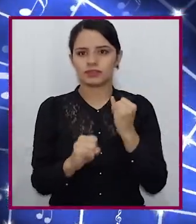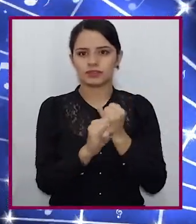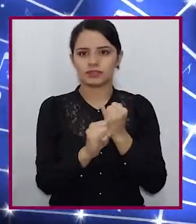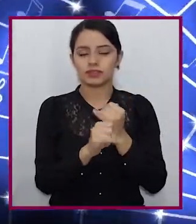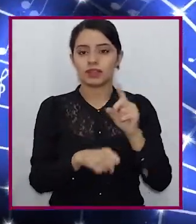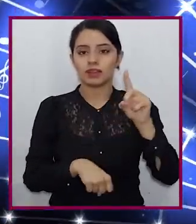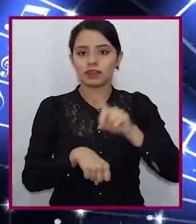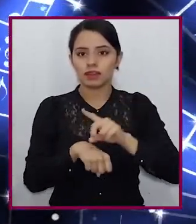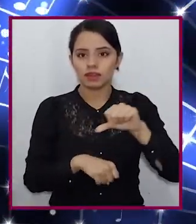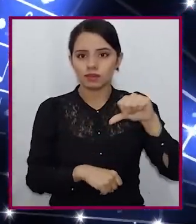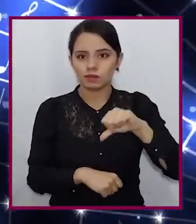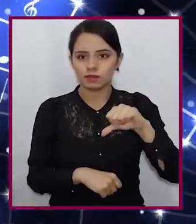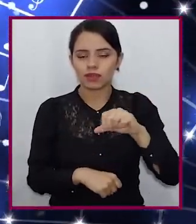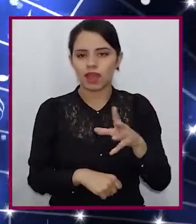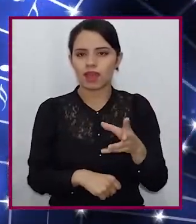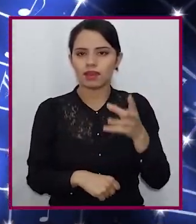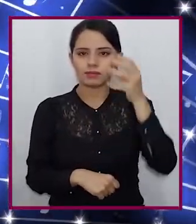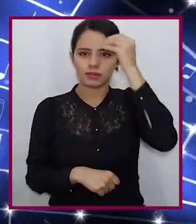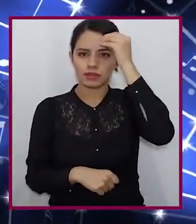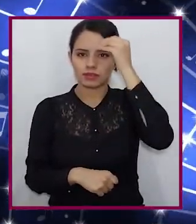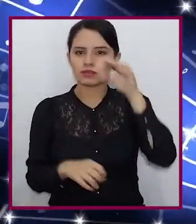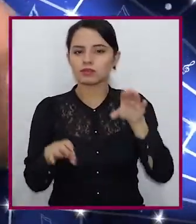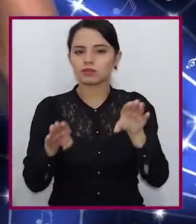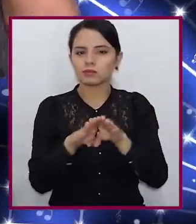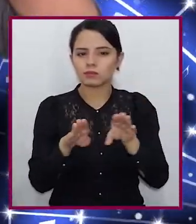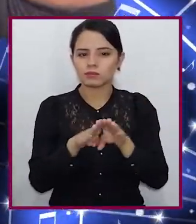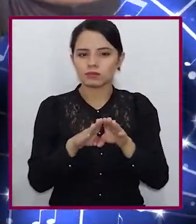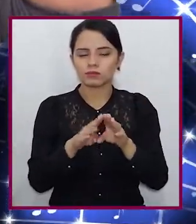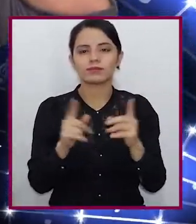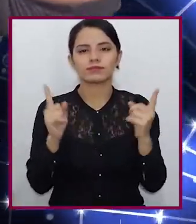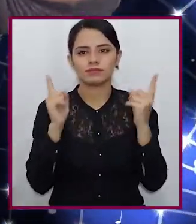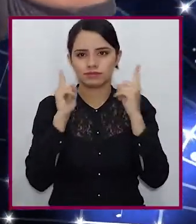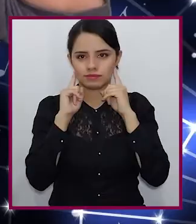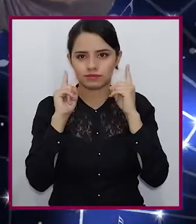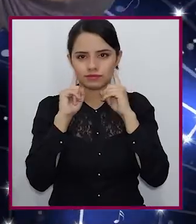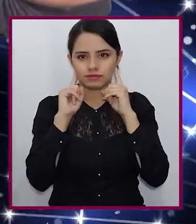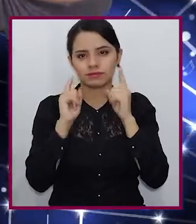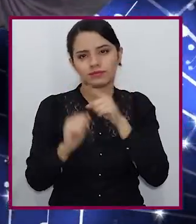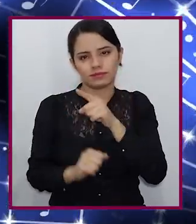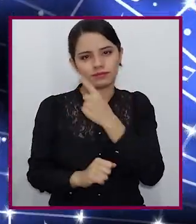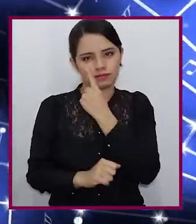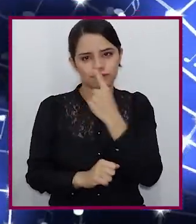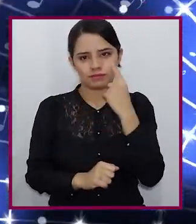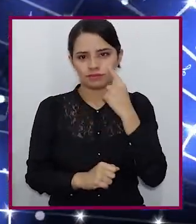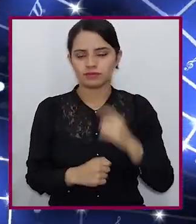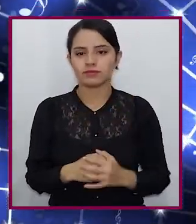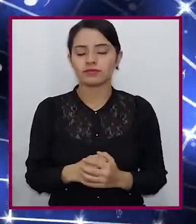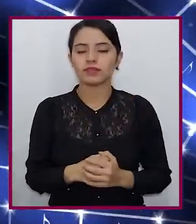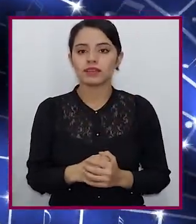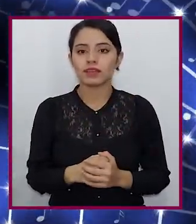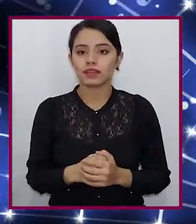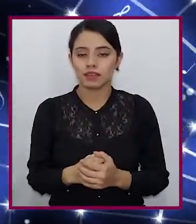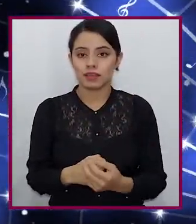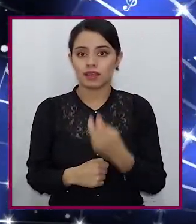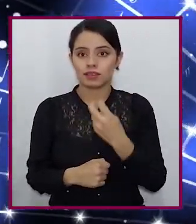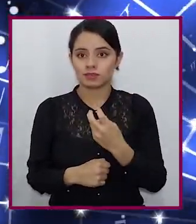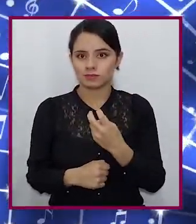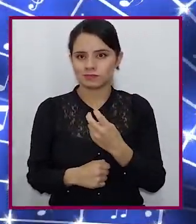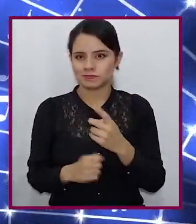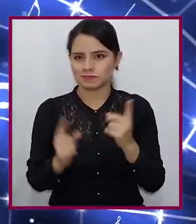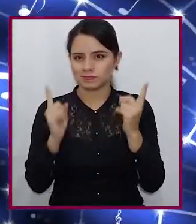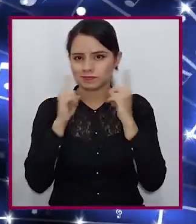el día de hoy vamos a aprender a través de nuestros oídos. Y hablando de